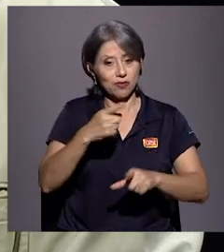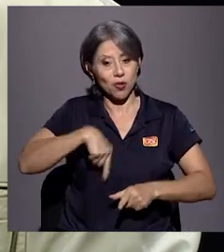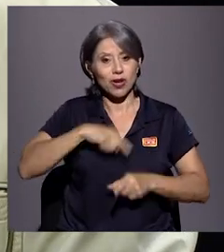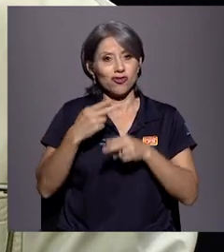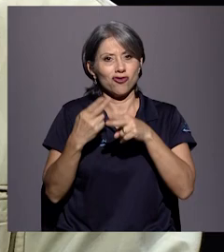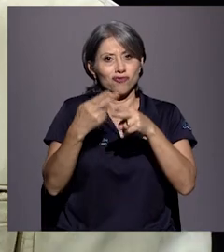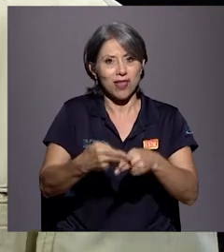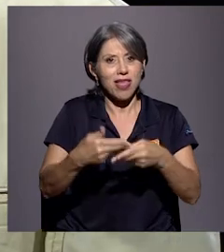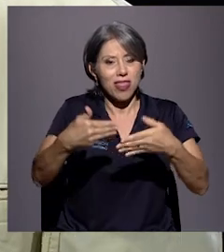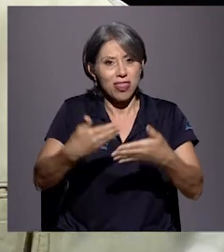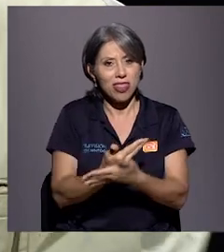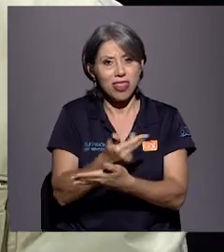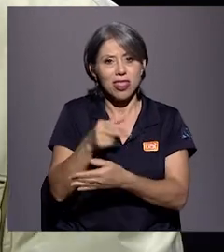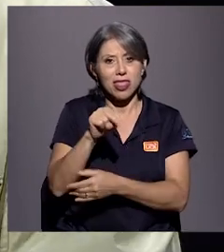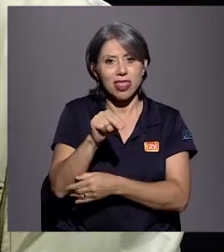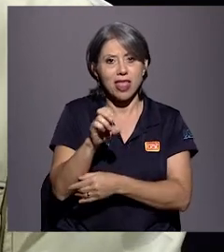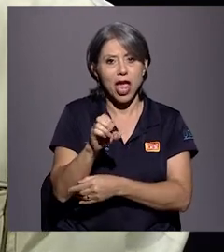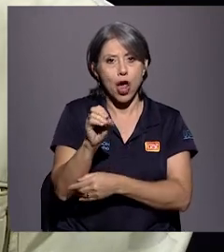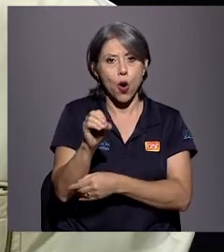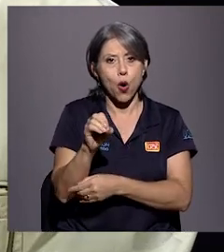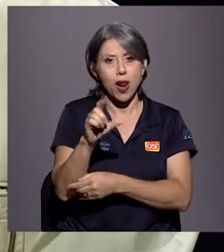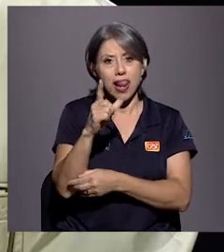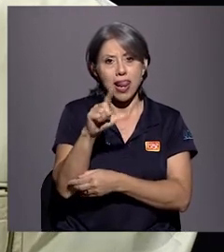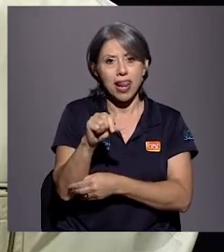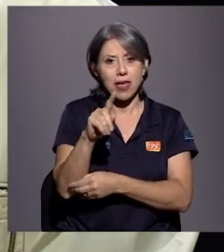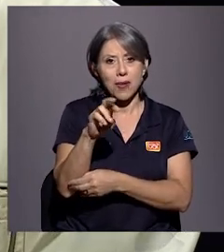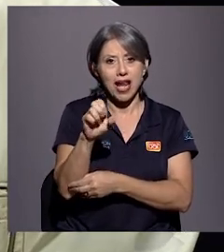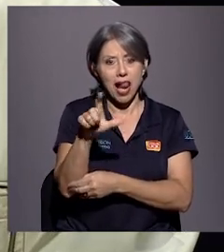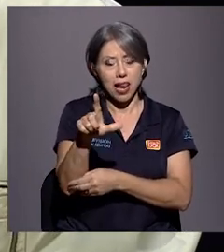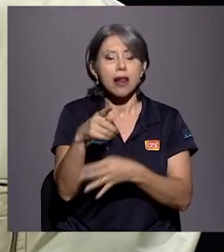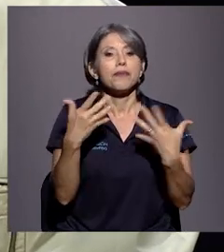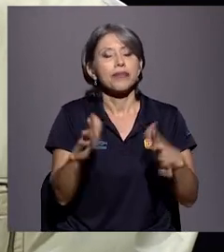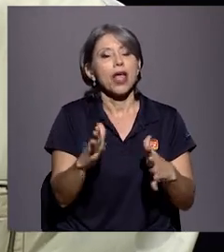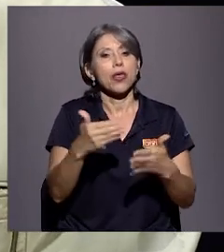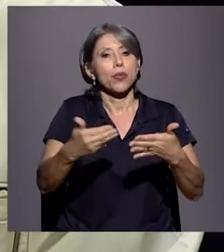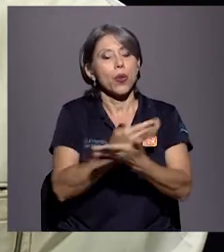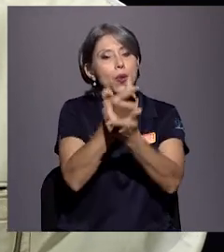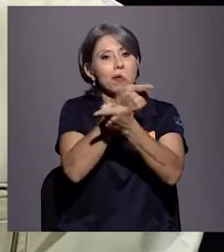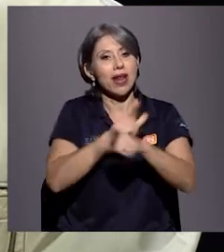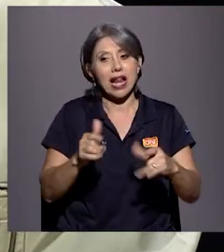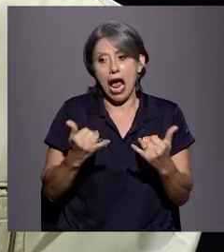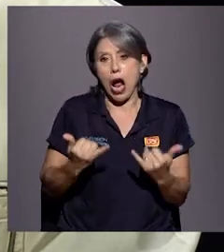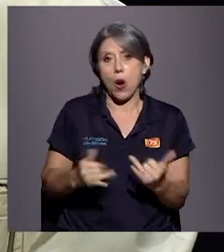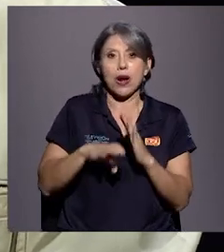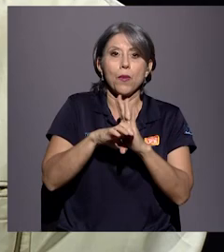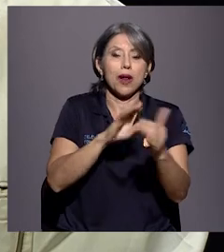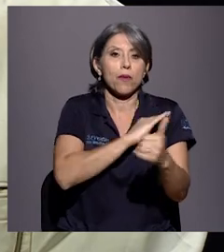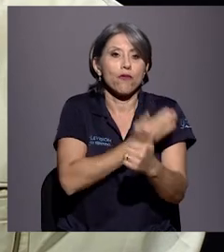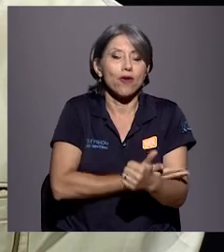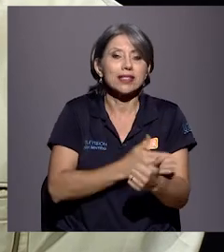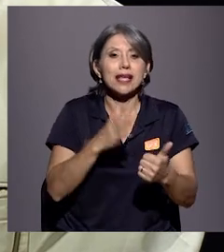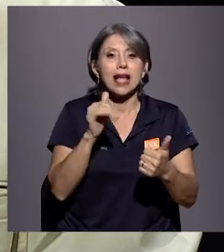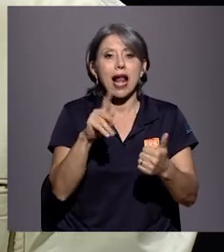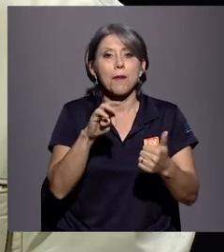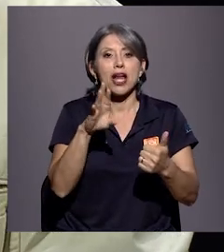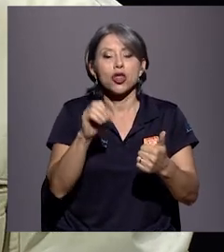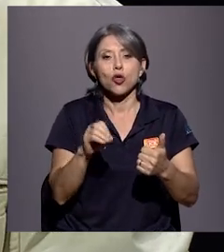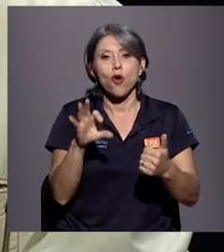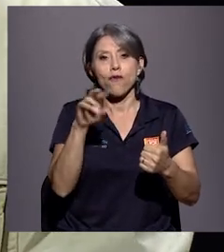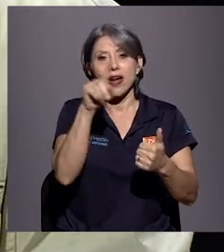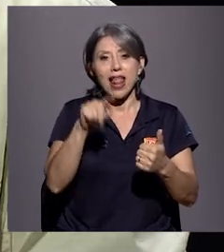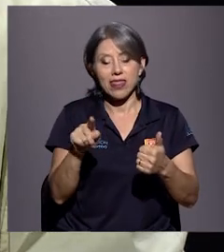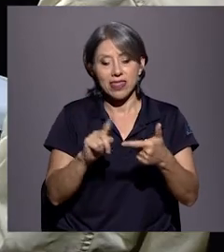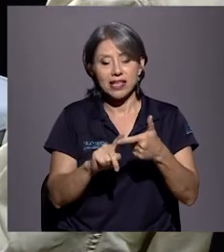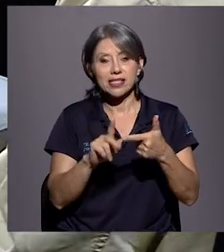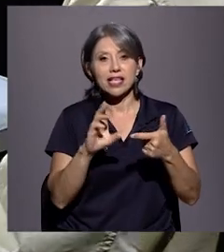llamamos, ahora reciente realmente las fuerzas como Alberto Fernández y Cristina volvieron al